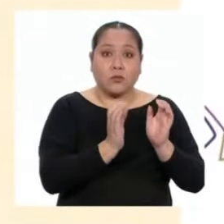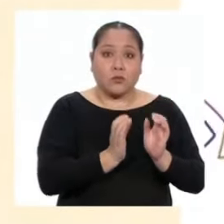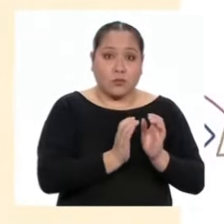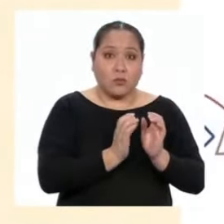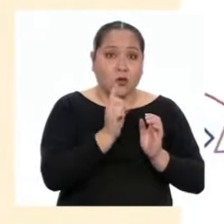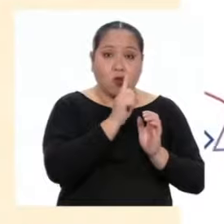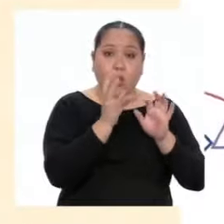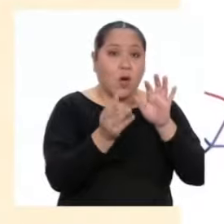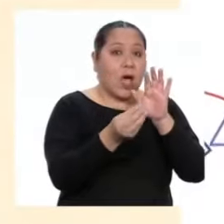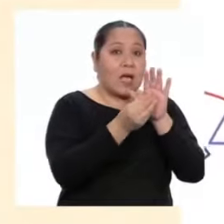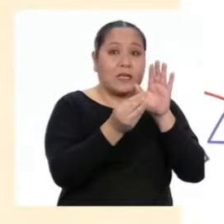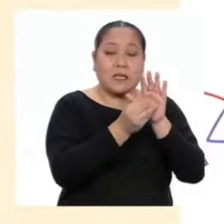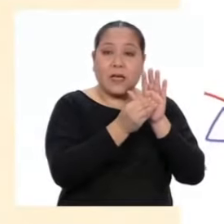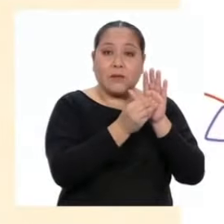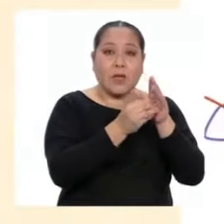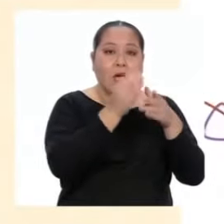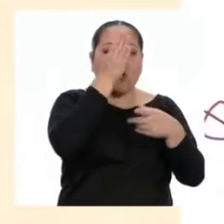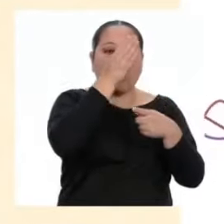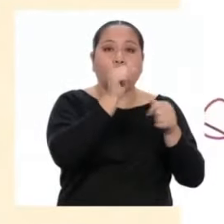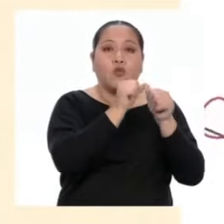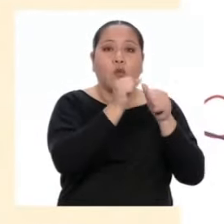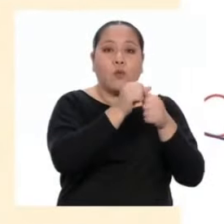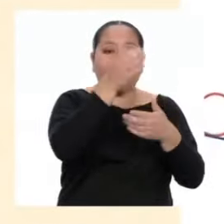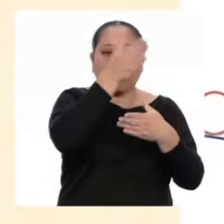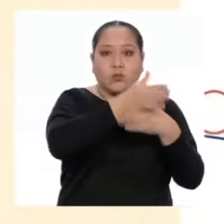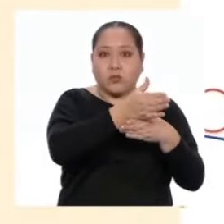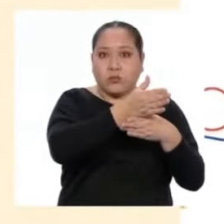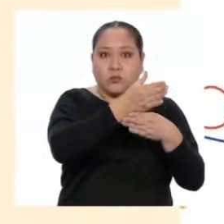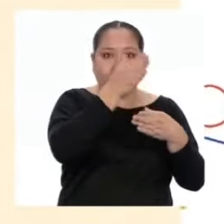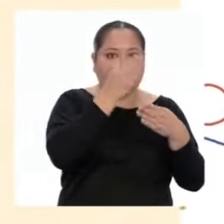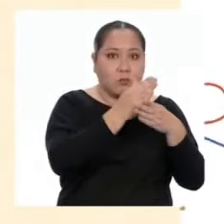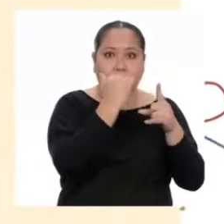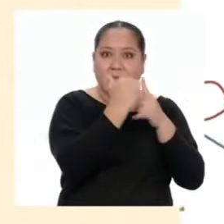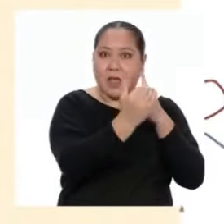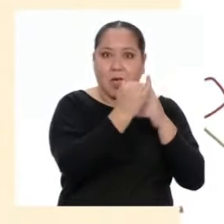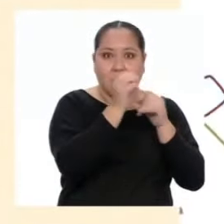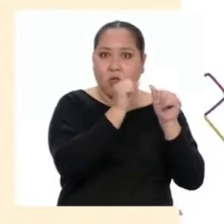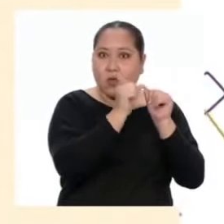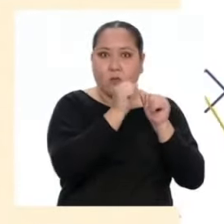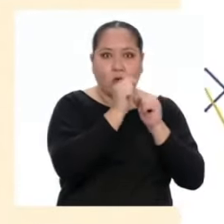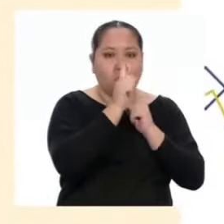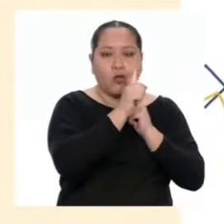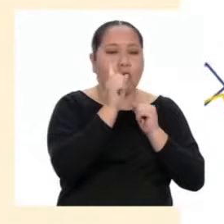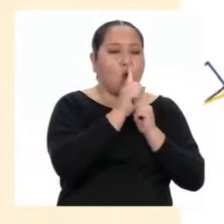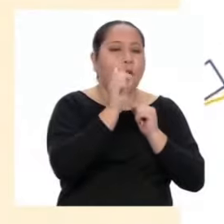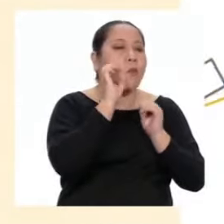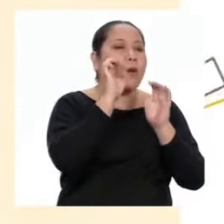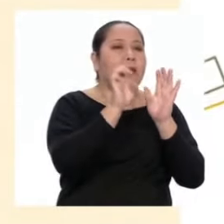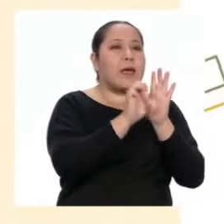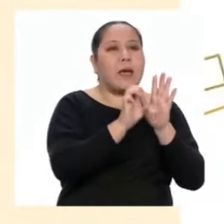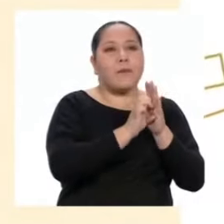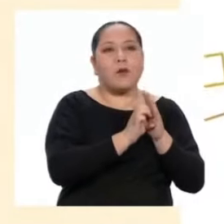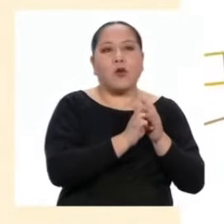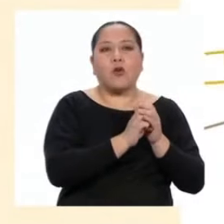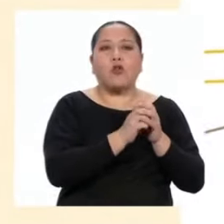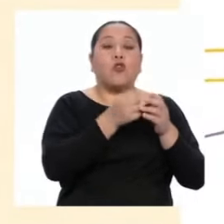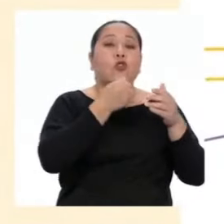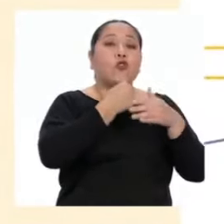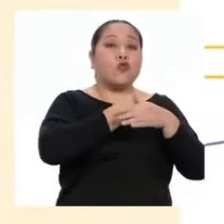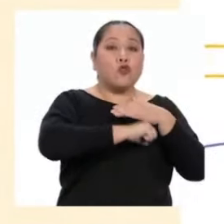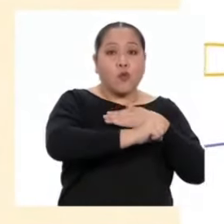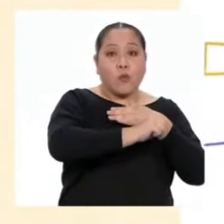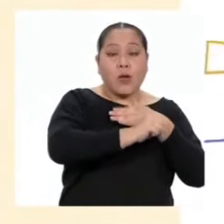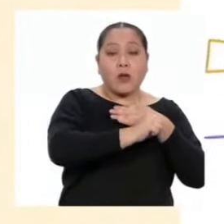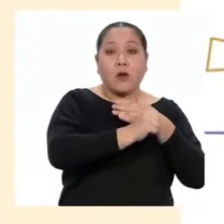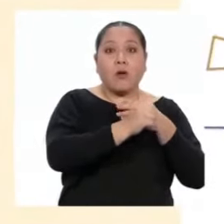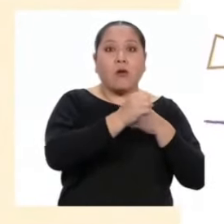no admite valores intermedios entre dos valores específicos, por ejemplo, número de hijos,